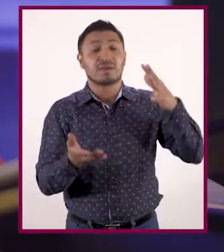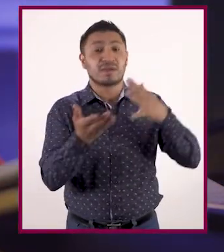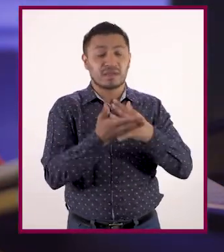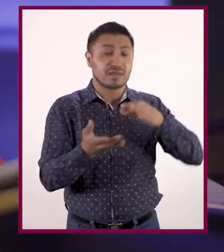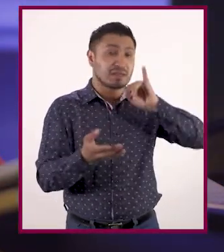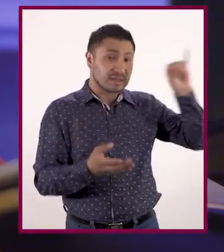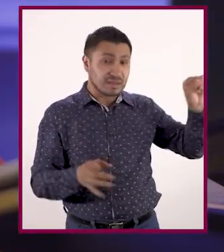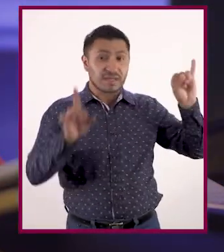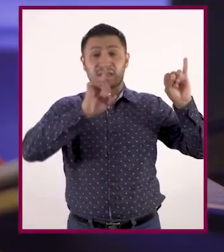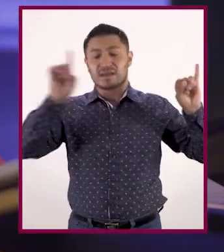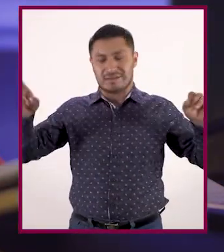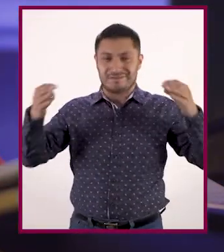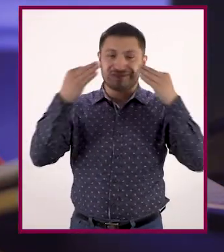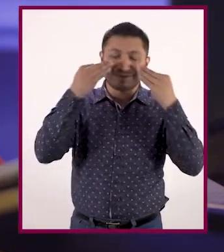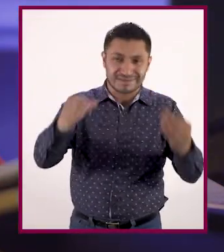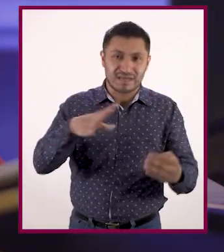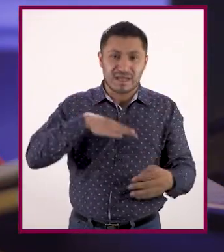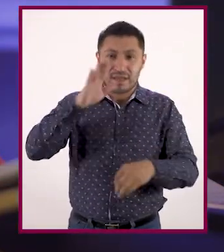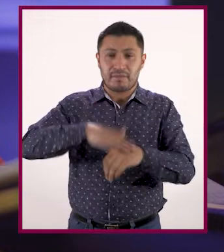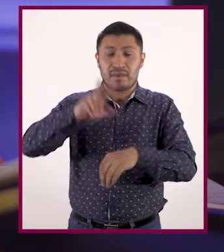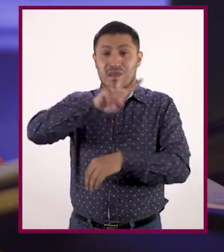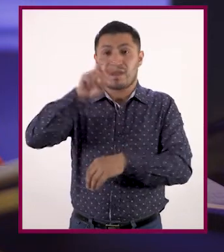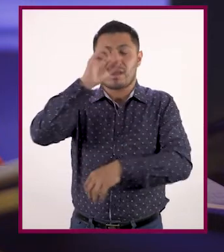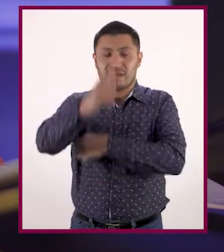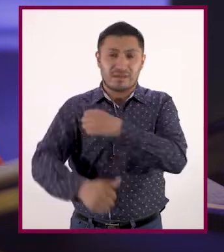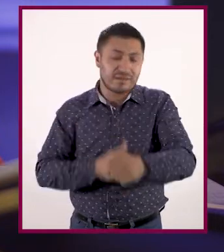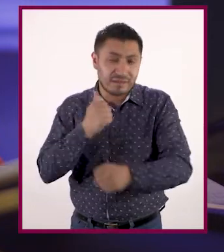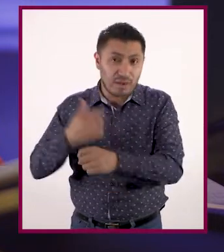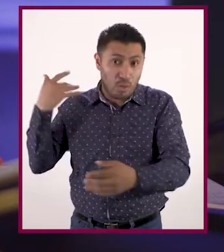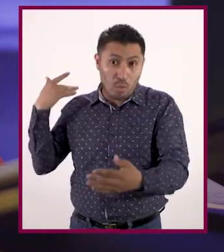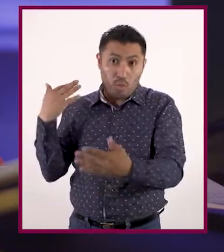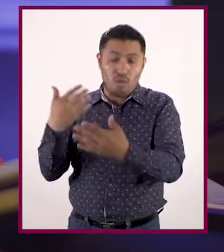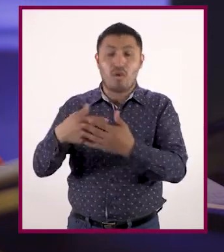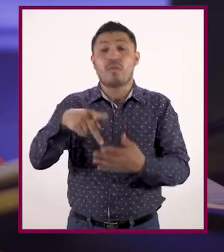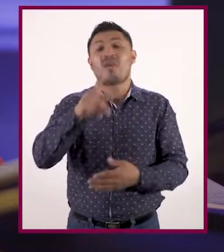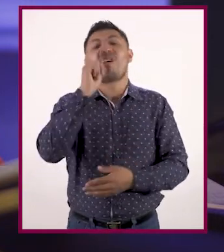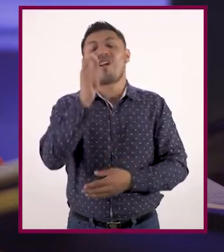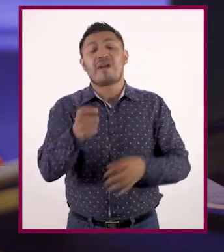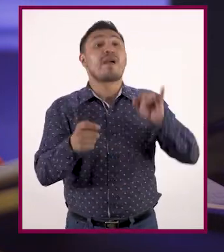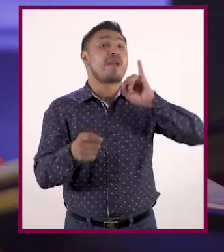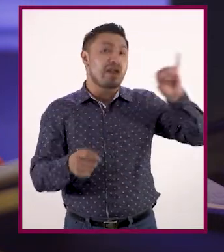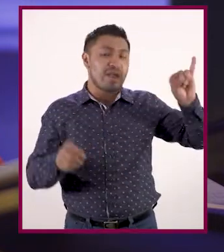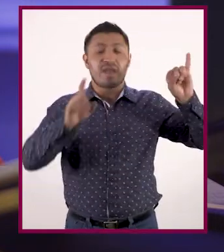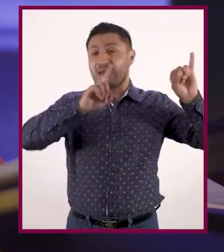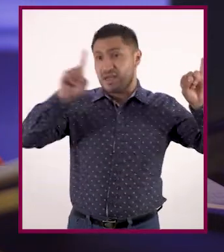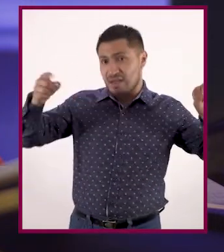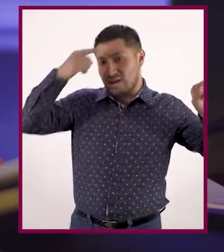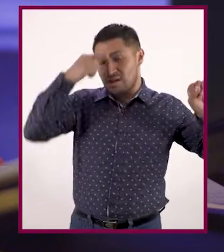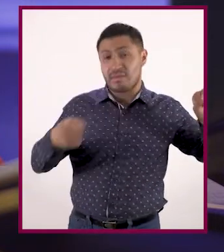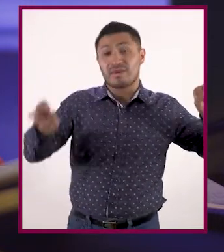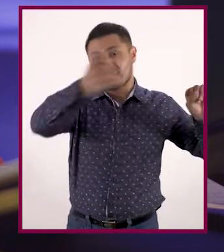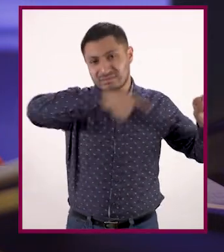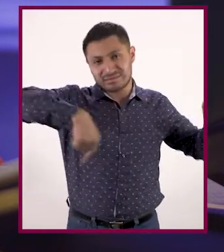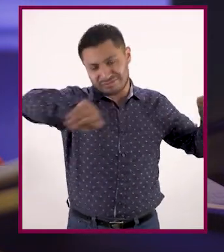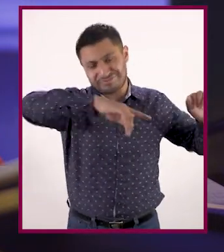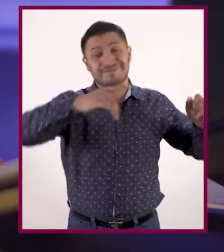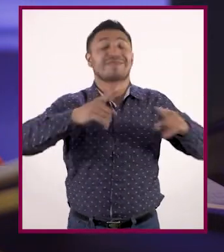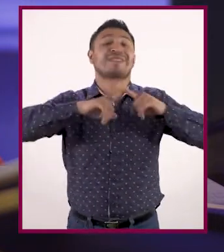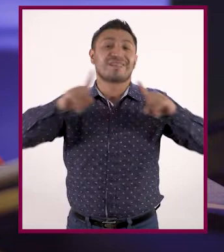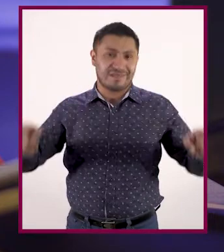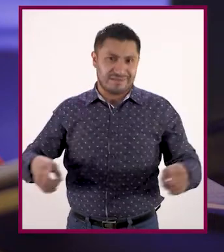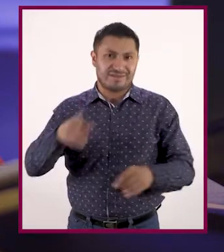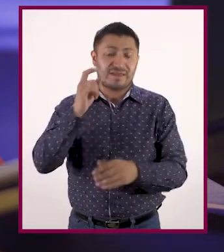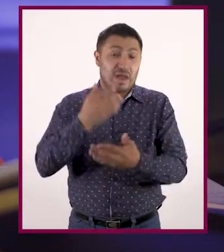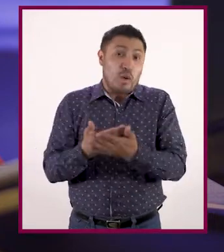como ya vimos tiene más de 200 años pero lo que significa ser de izquierda o derecha para nosotros y nosotros es muy diferente a lo que